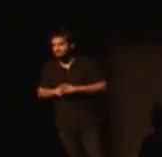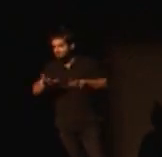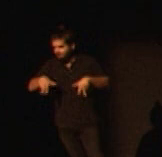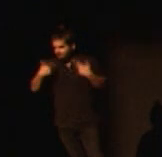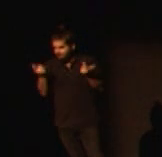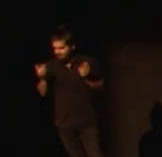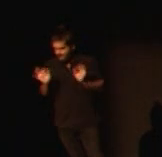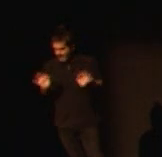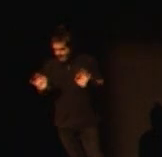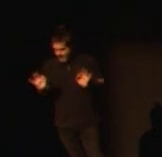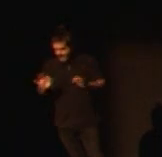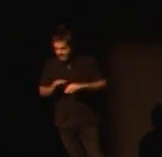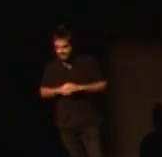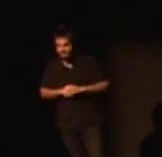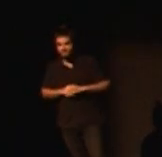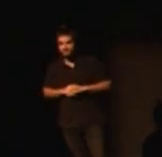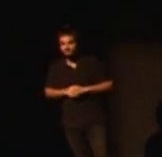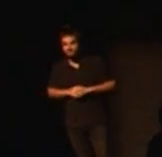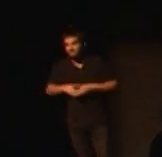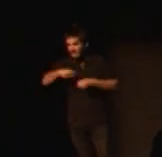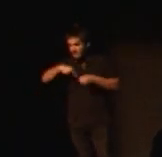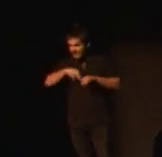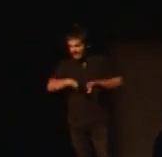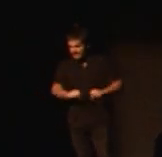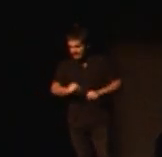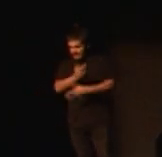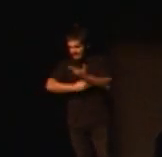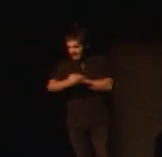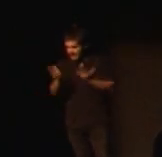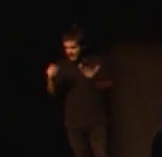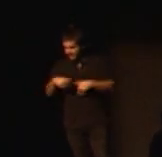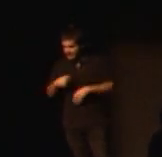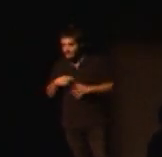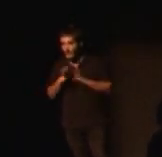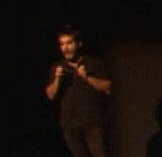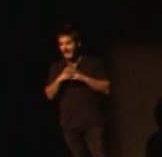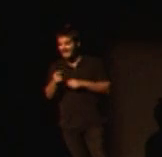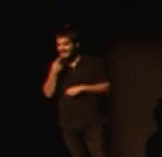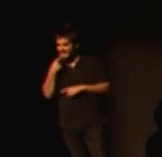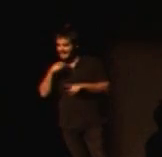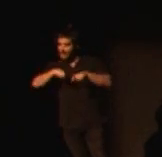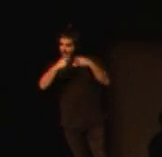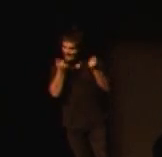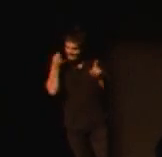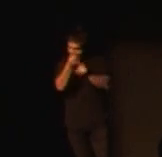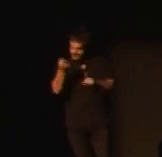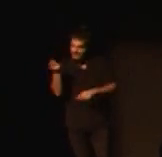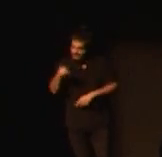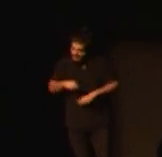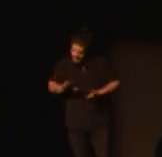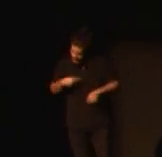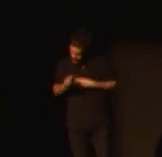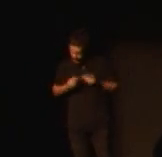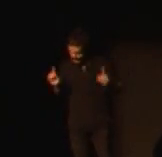reserva para personas con discapacidad, con lo que me dieron ganas de romper otros dientes, pero no lo hice. Acabé afiliándome a la 11,